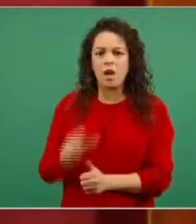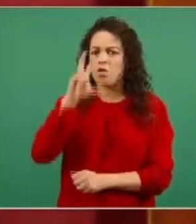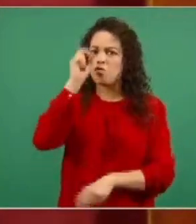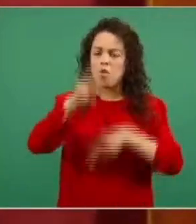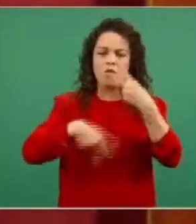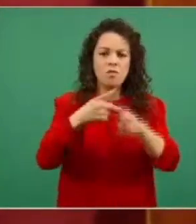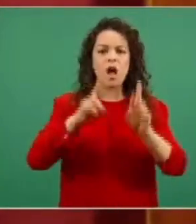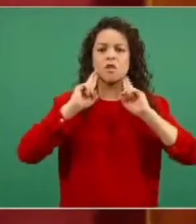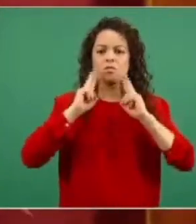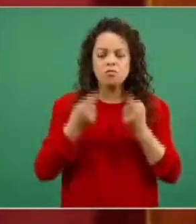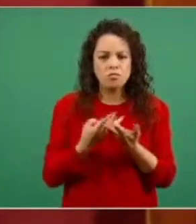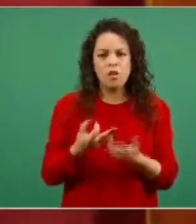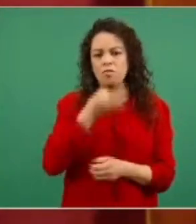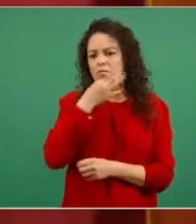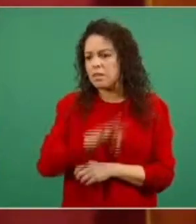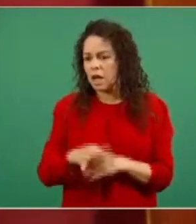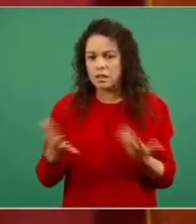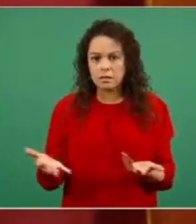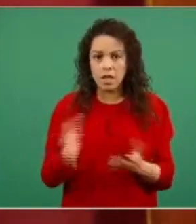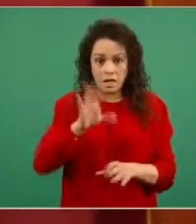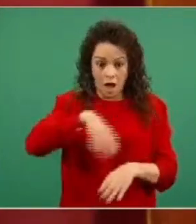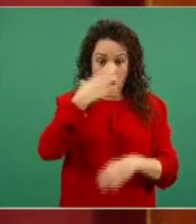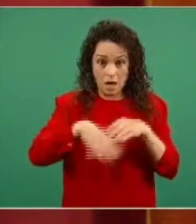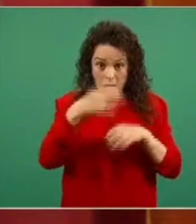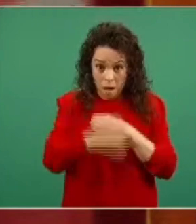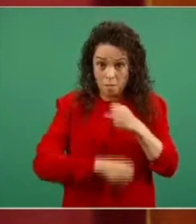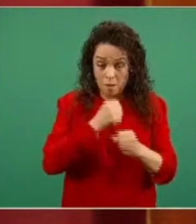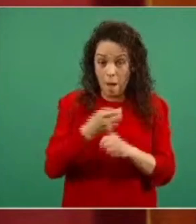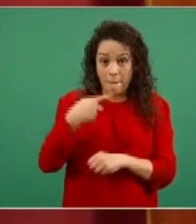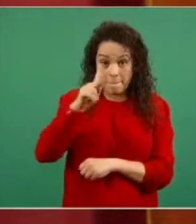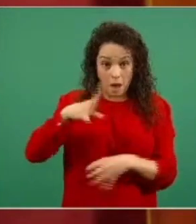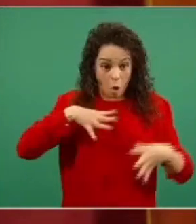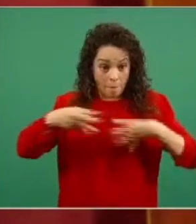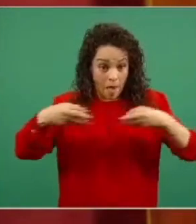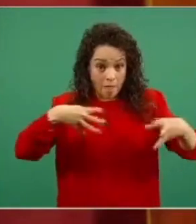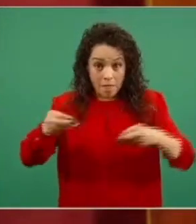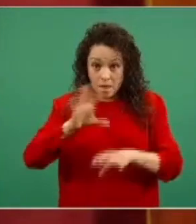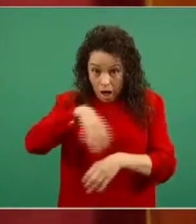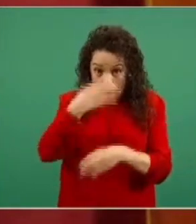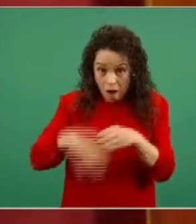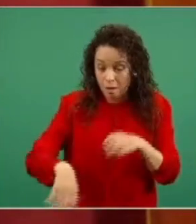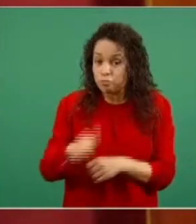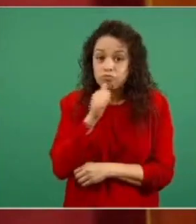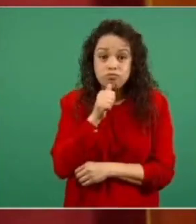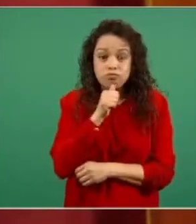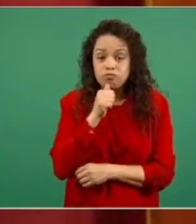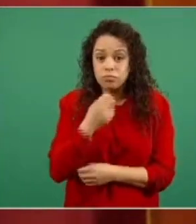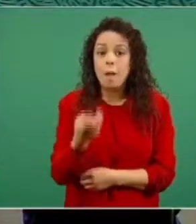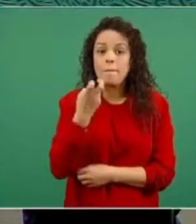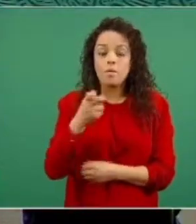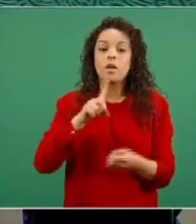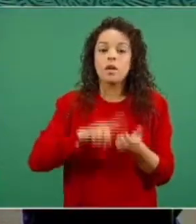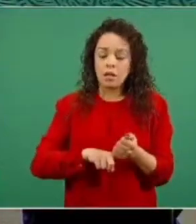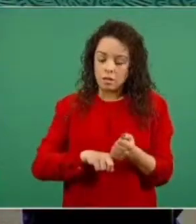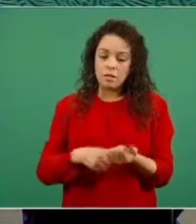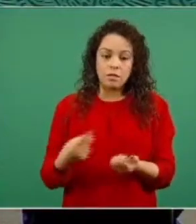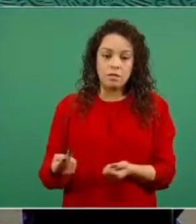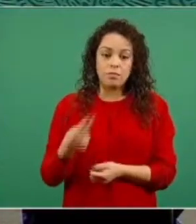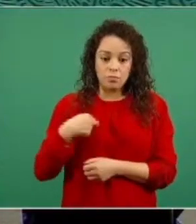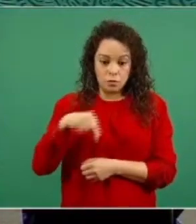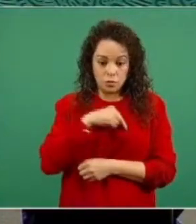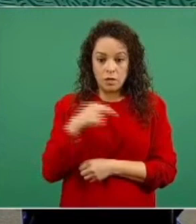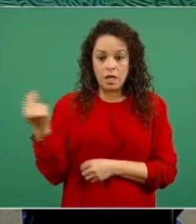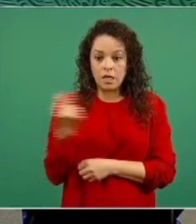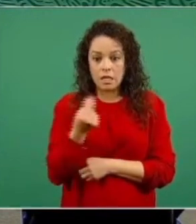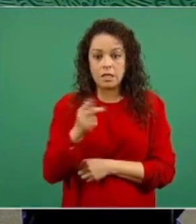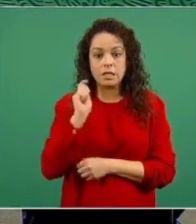no saliendo. Acabó el año, pero no acabó la pandemia. Por eso este compromiso que tenemos de lograr los 0